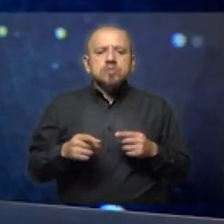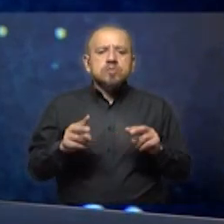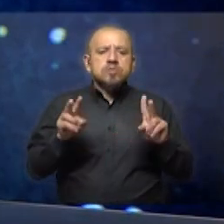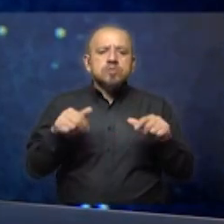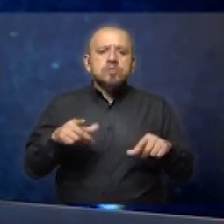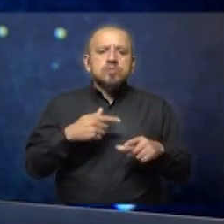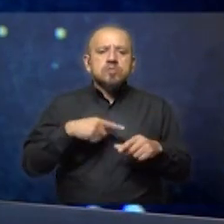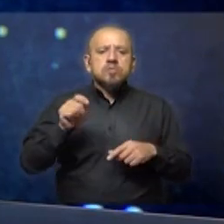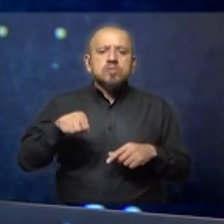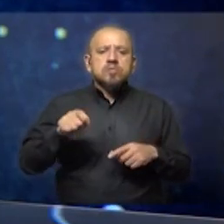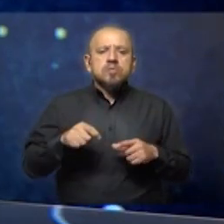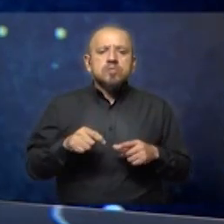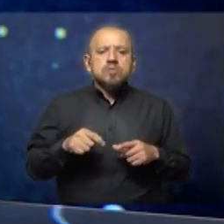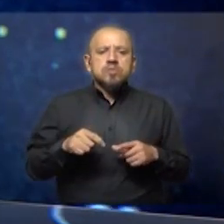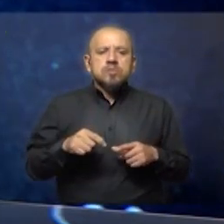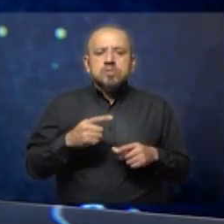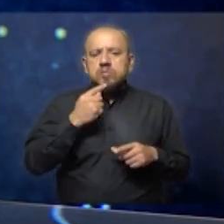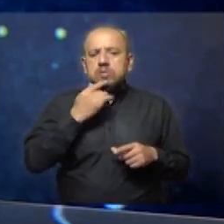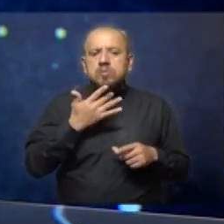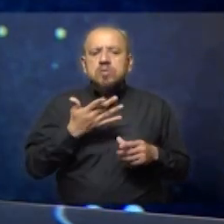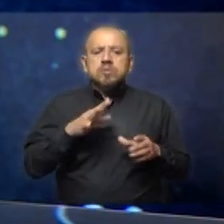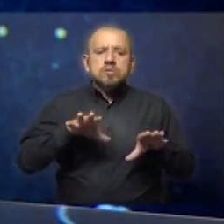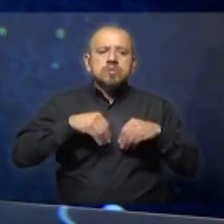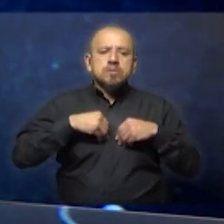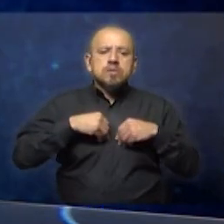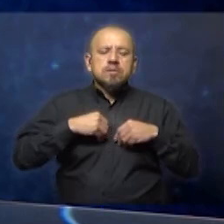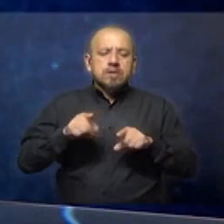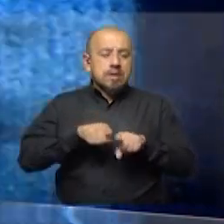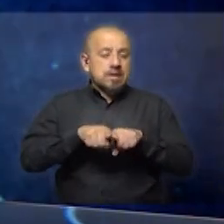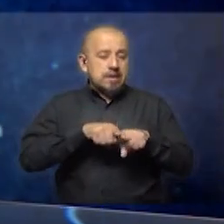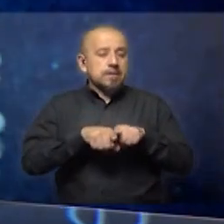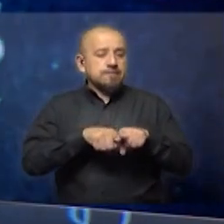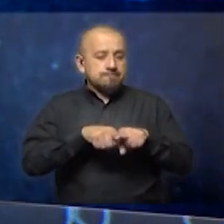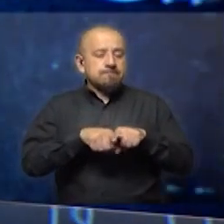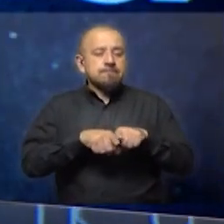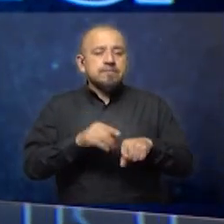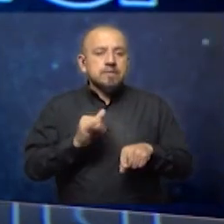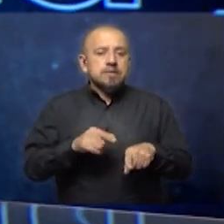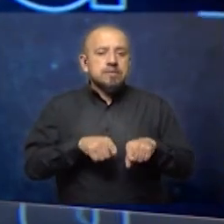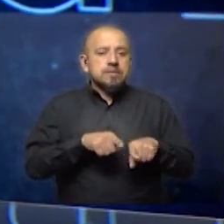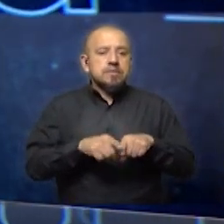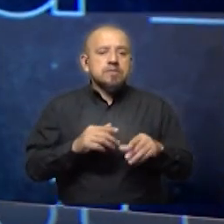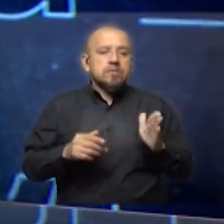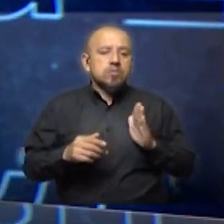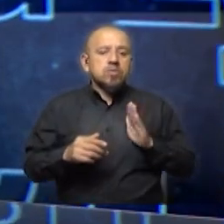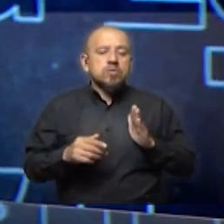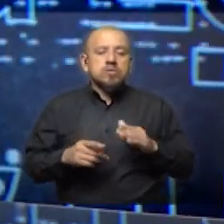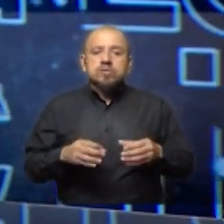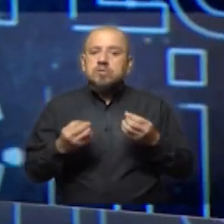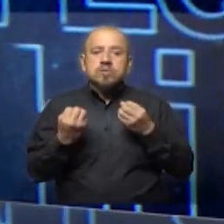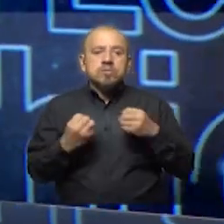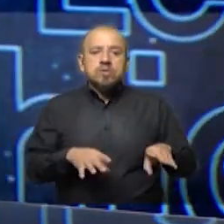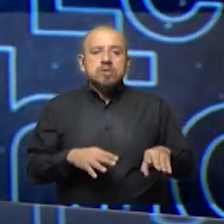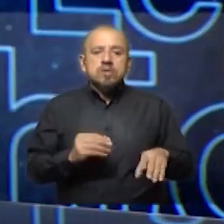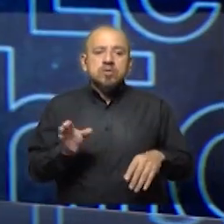ver con lo jurídico no donde por ejemplo se aceptaba El adulterio hiciera El adulterio de la mujer ella perdía todos